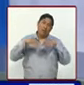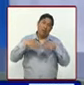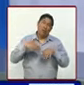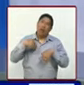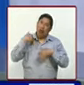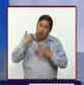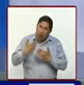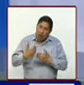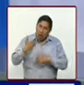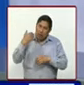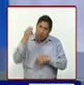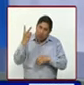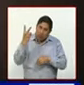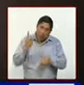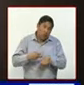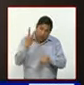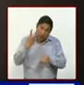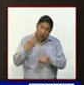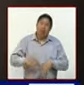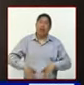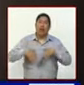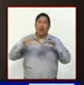integrantes quedaron en la calle.